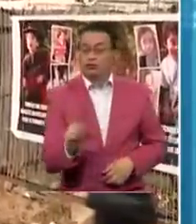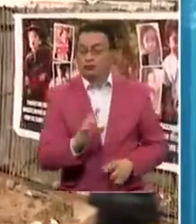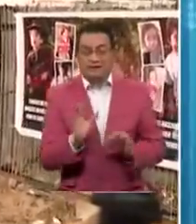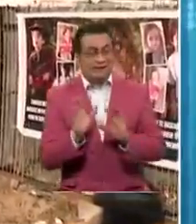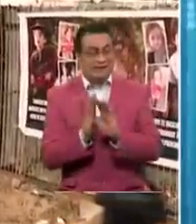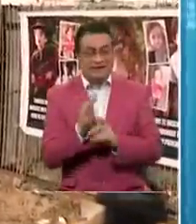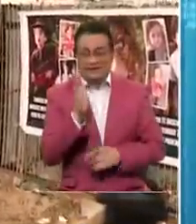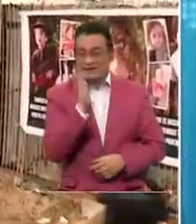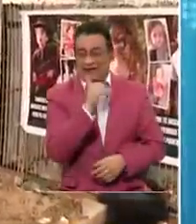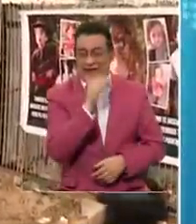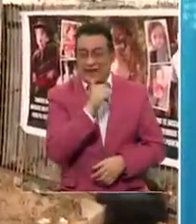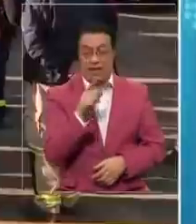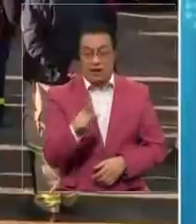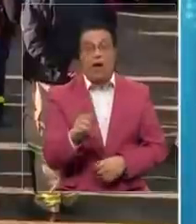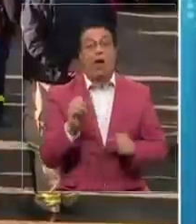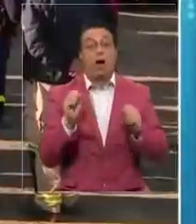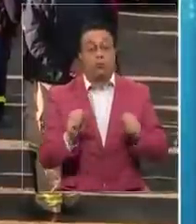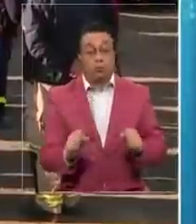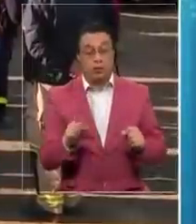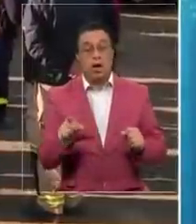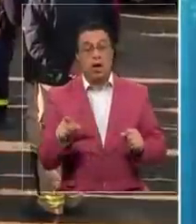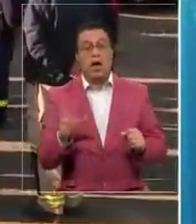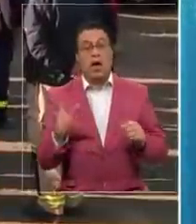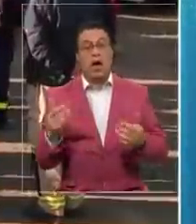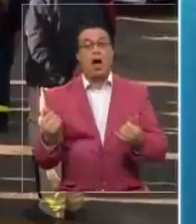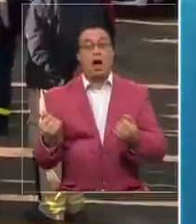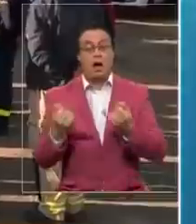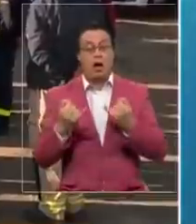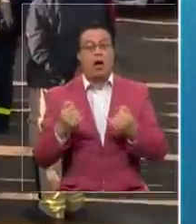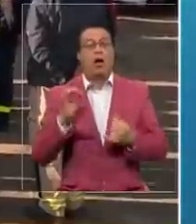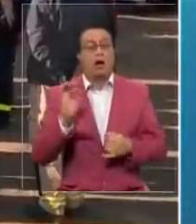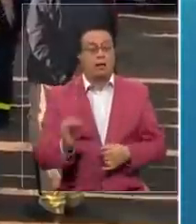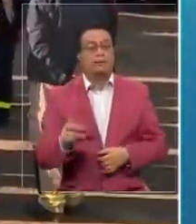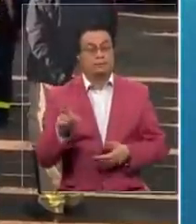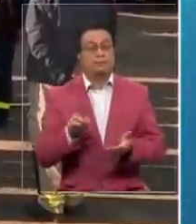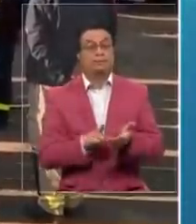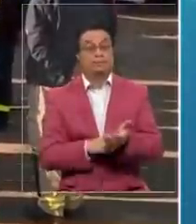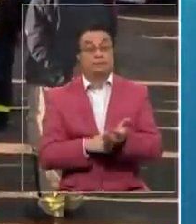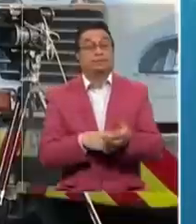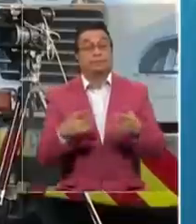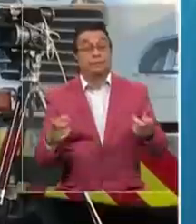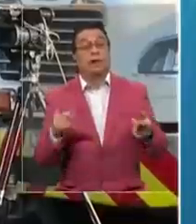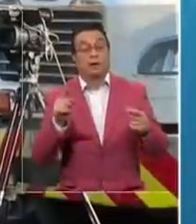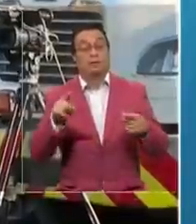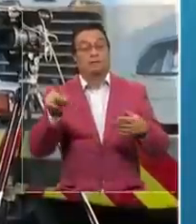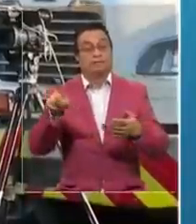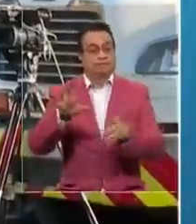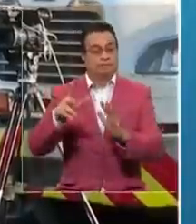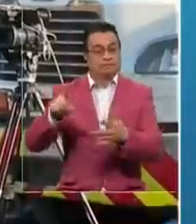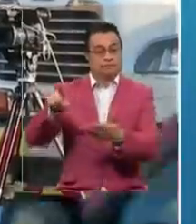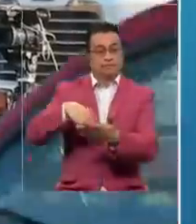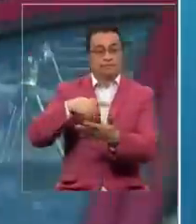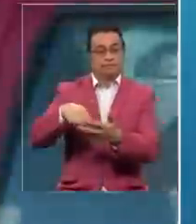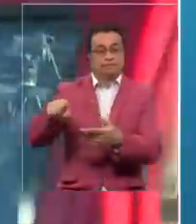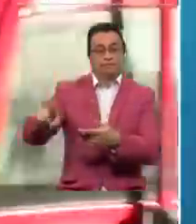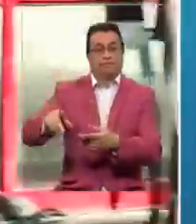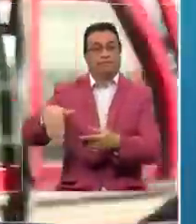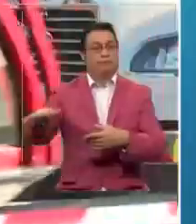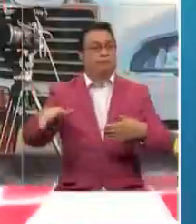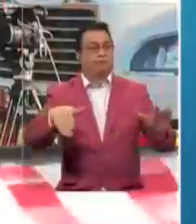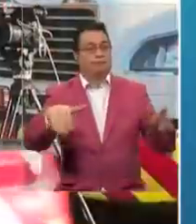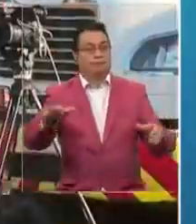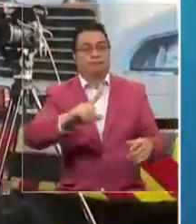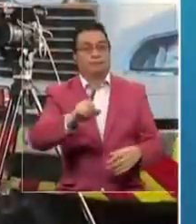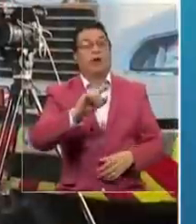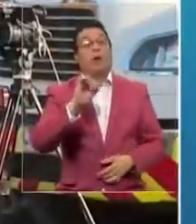Sin embargo, esto entonces ya podría entregar nuevos antecedentes en esta causa y ya ir descartando algunas participaciones si es que